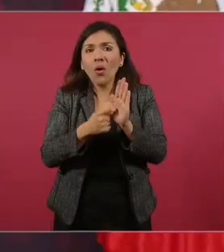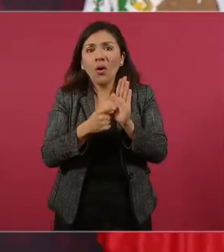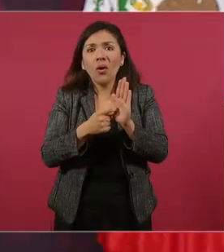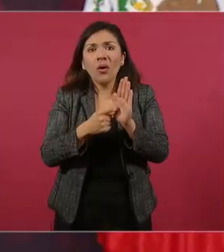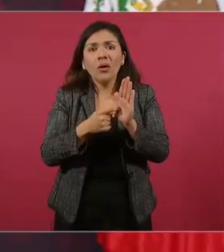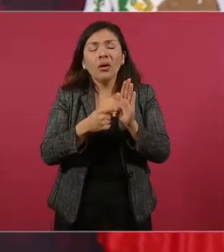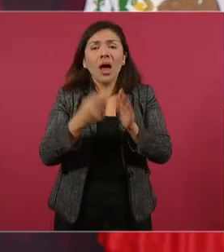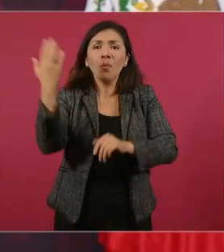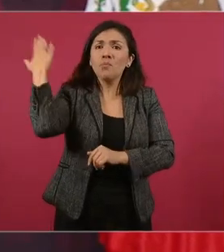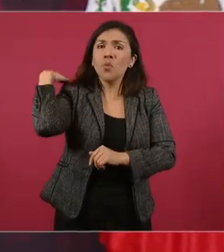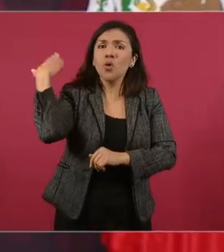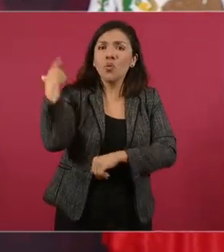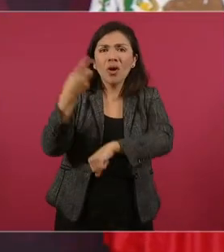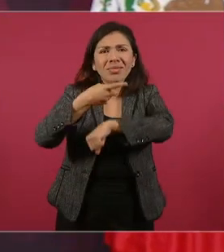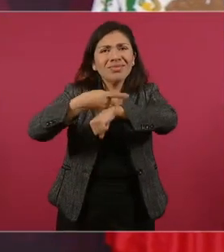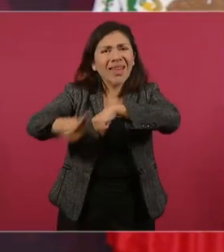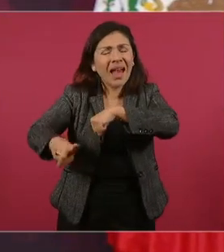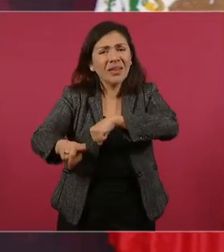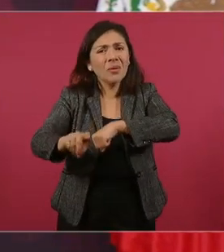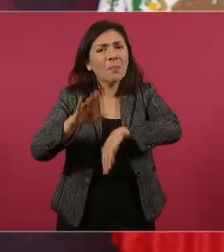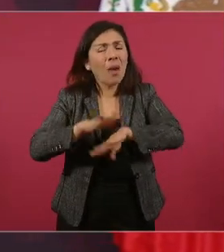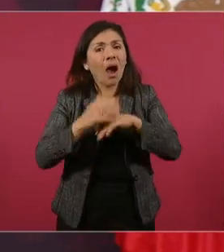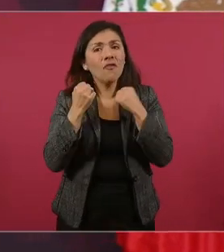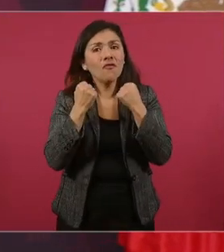destruyen los pulmones,